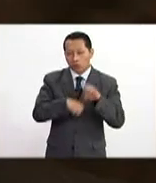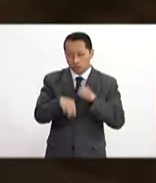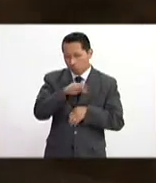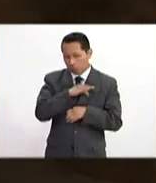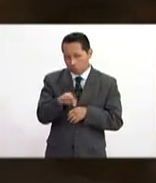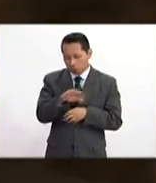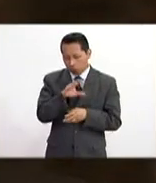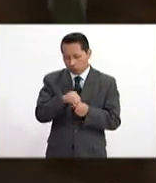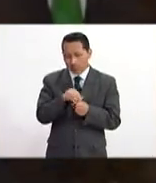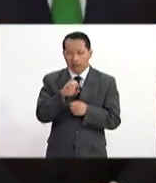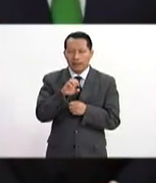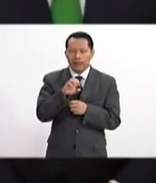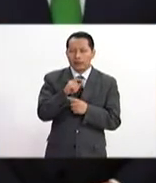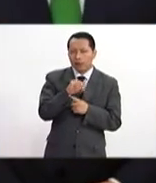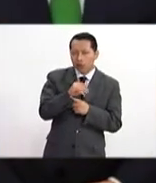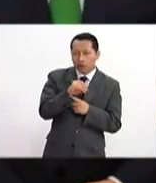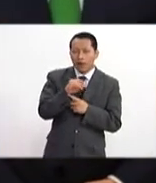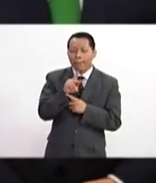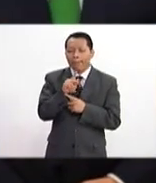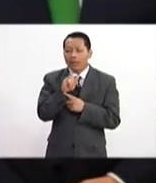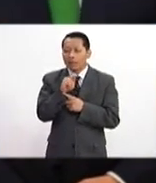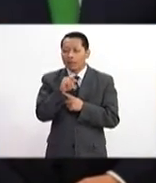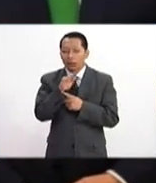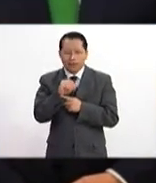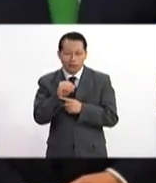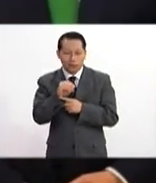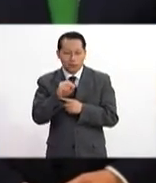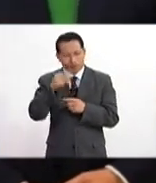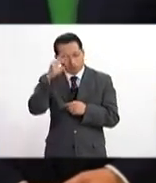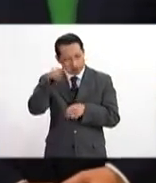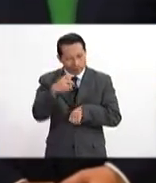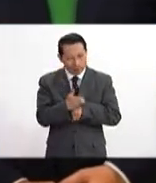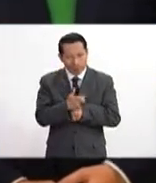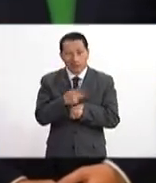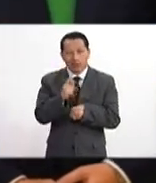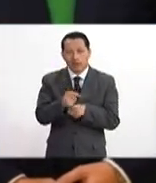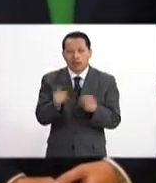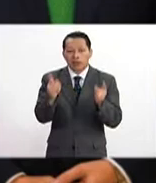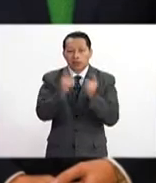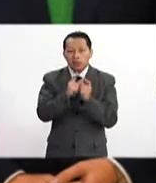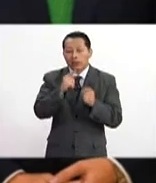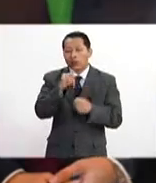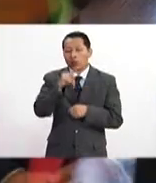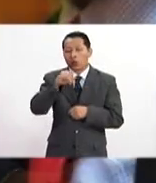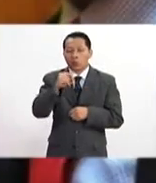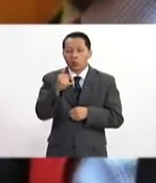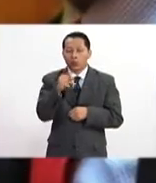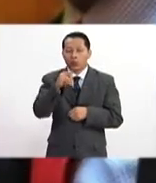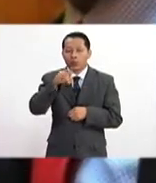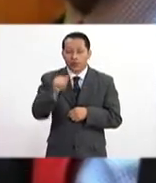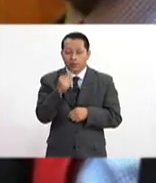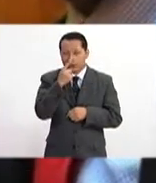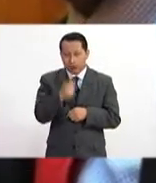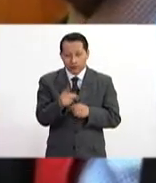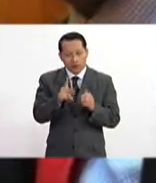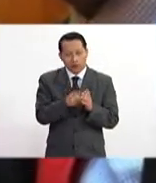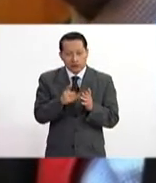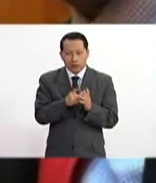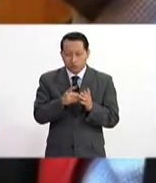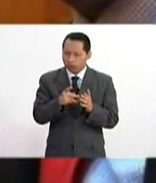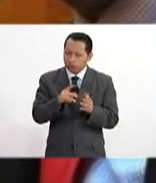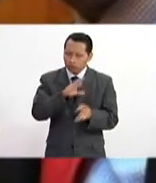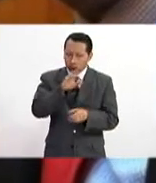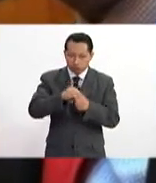y plenipotenciario de México en Estados Unidos. En el encuentro, Jerónimo Gutiérrez reiteró su convicción de que